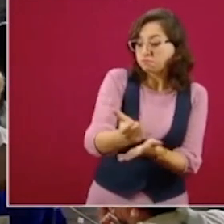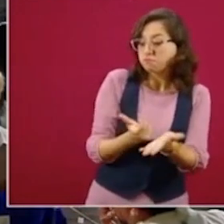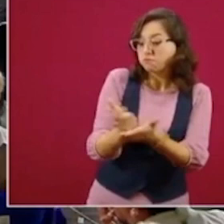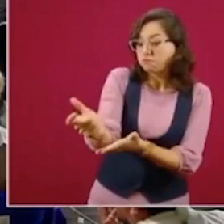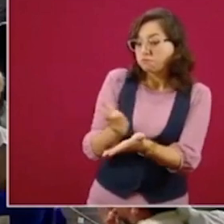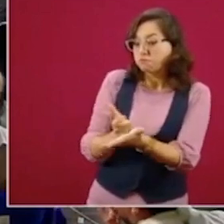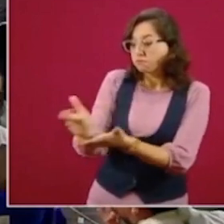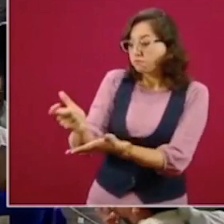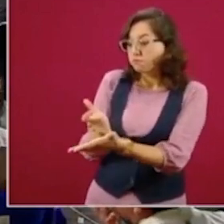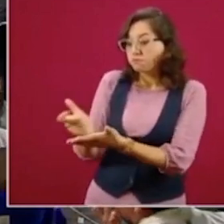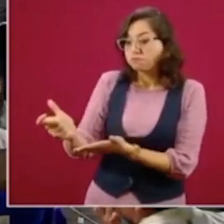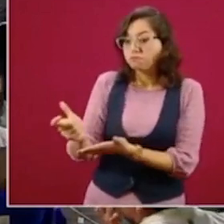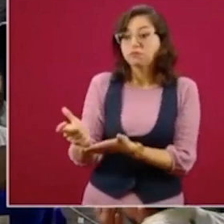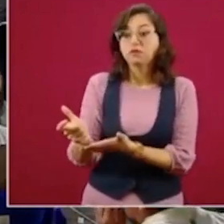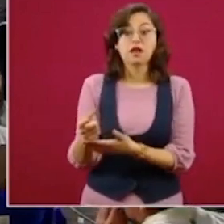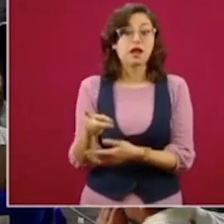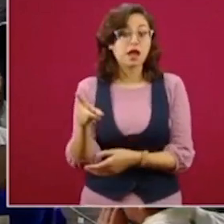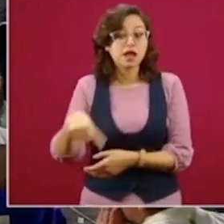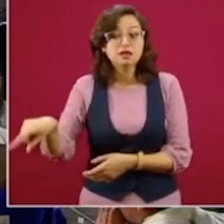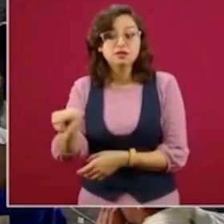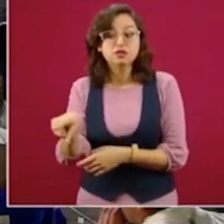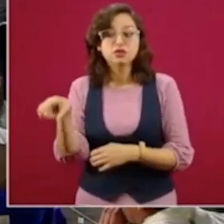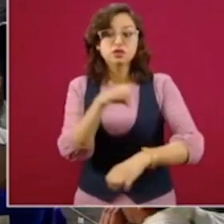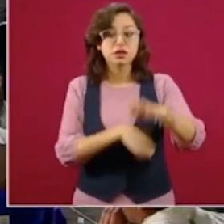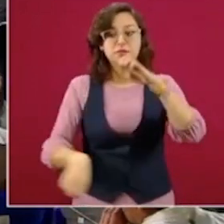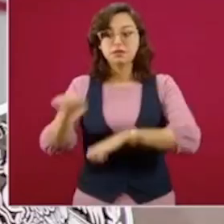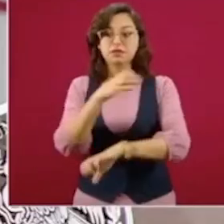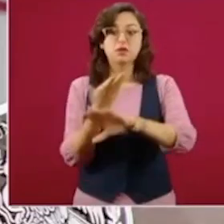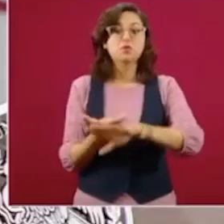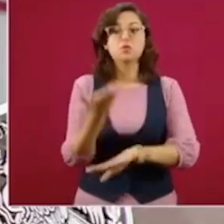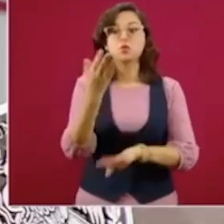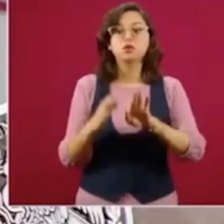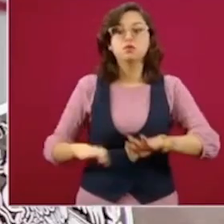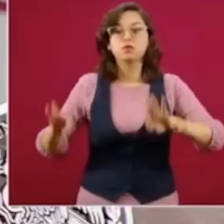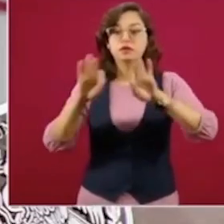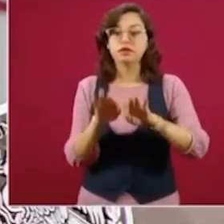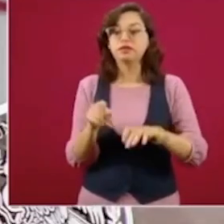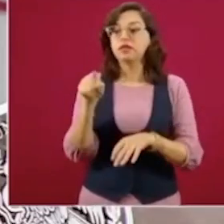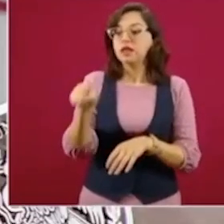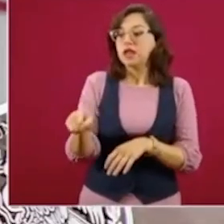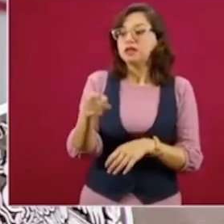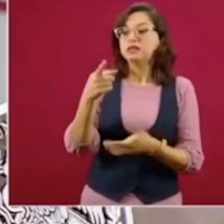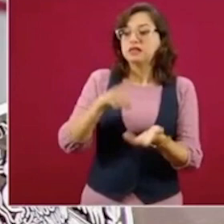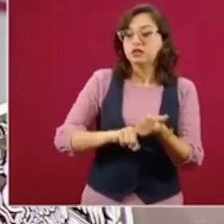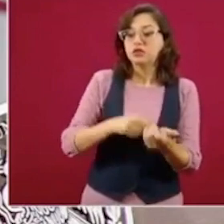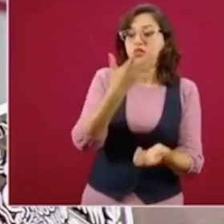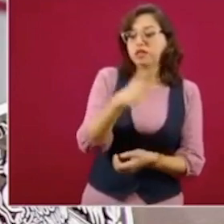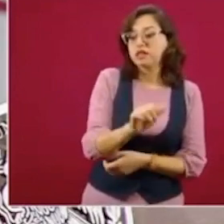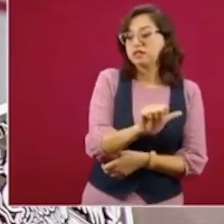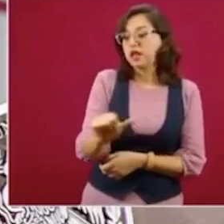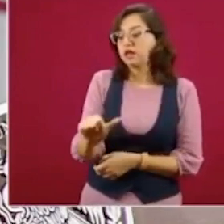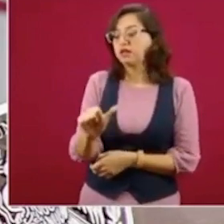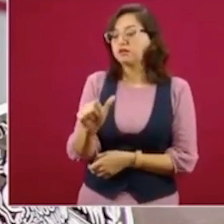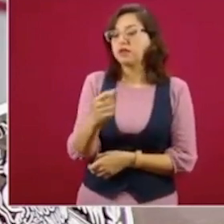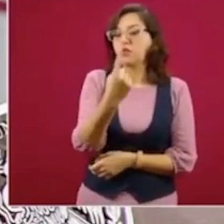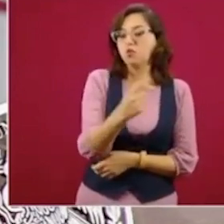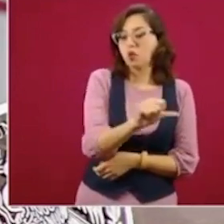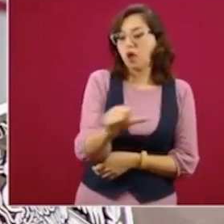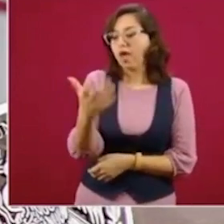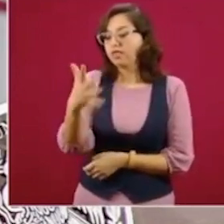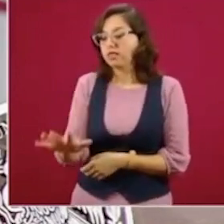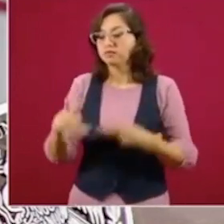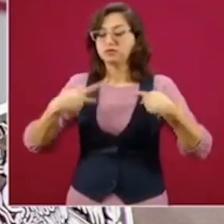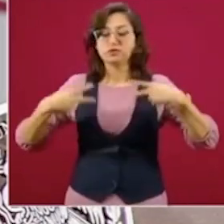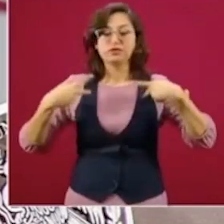economías de empresas primordialmente entre 1 y 10 trabajadores como lo hemos traído aquí a las seis de la tarde